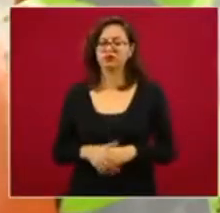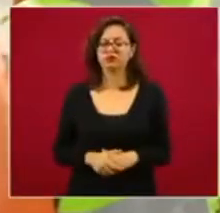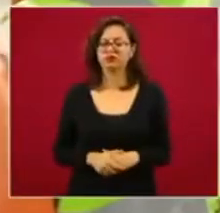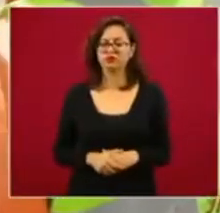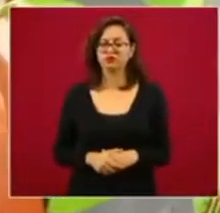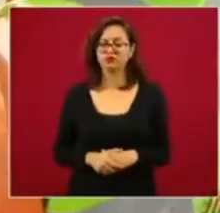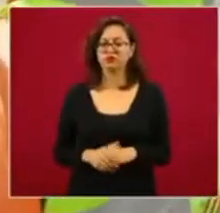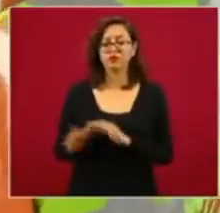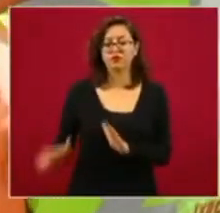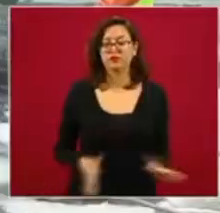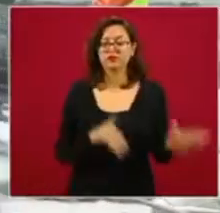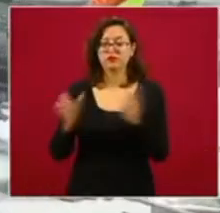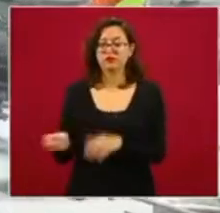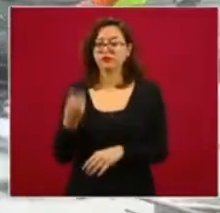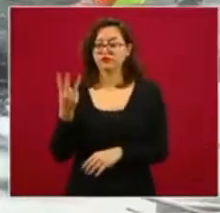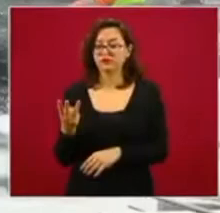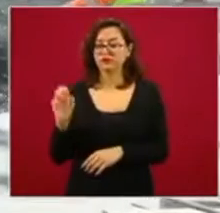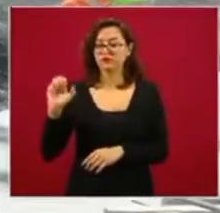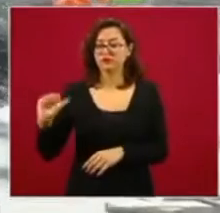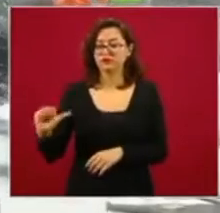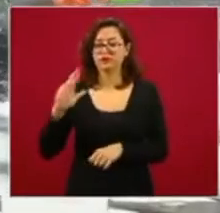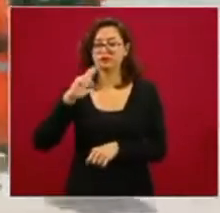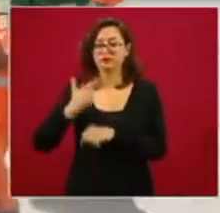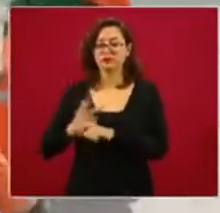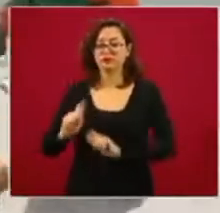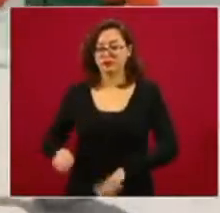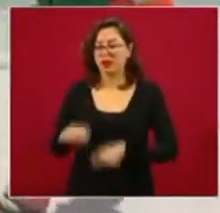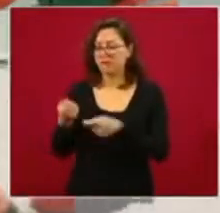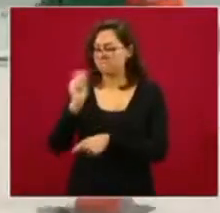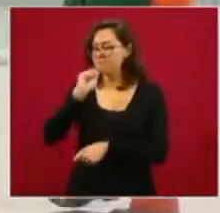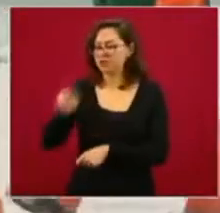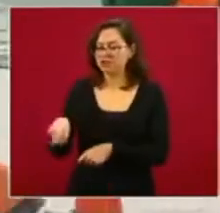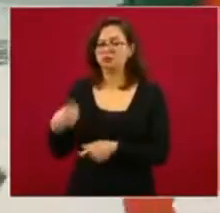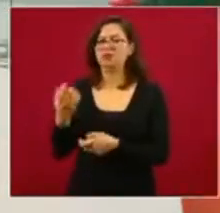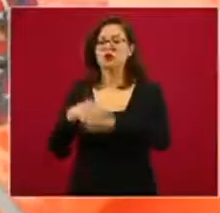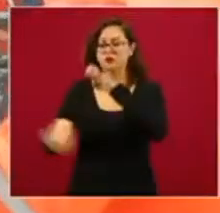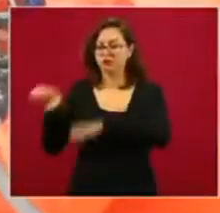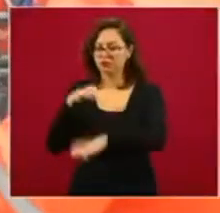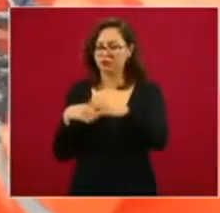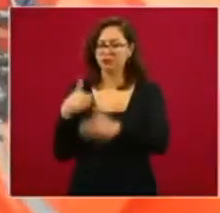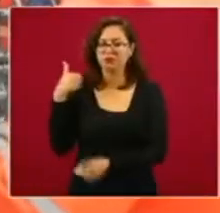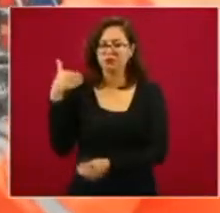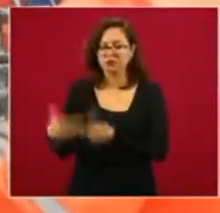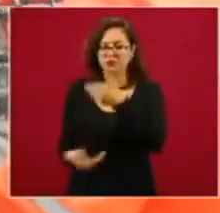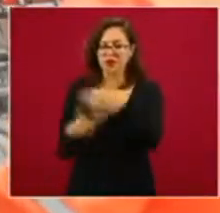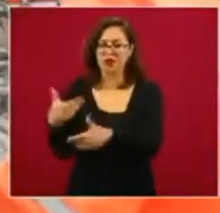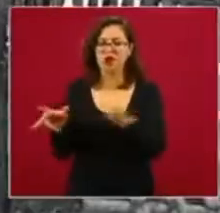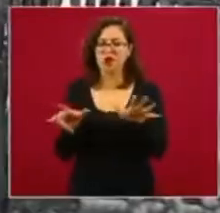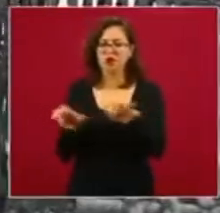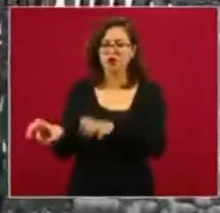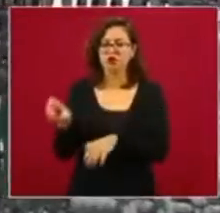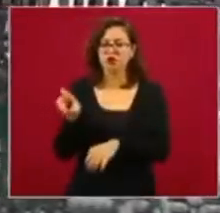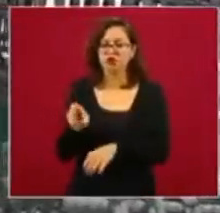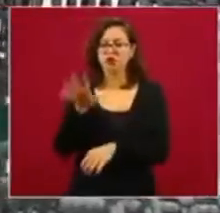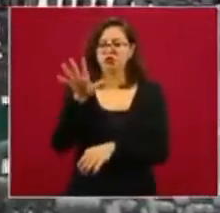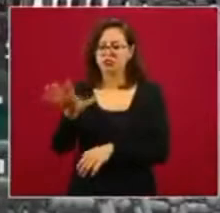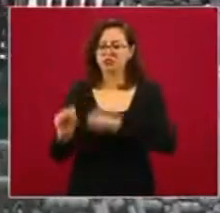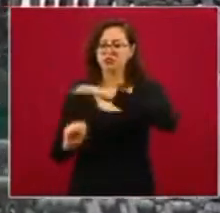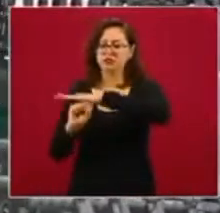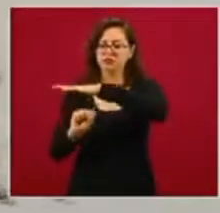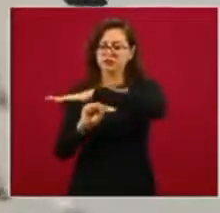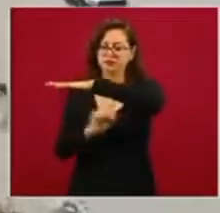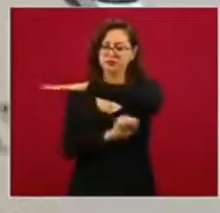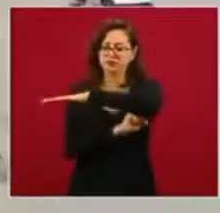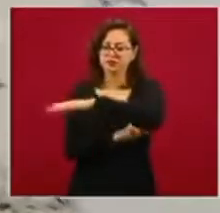En el paquete 3A, a cargo de la empresa Samsung, registran un avance de construcción de 835 pilas de